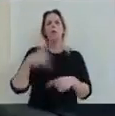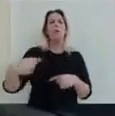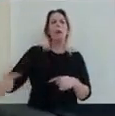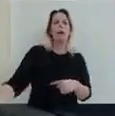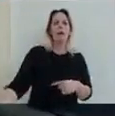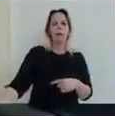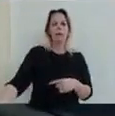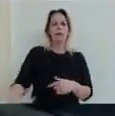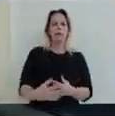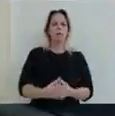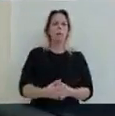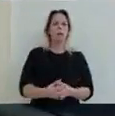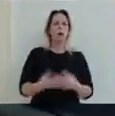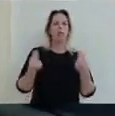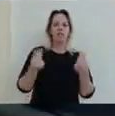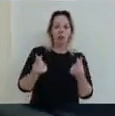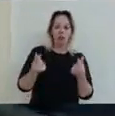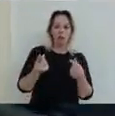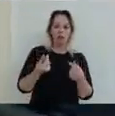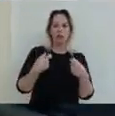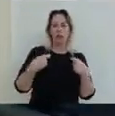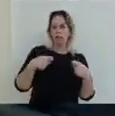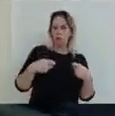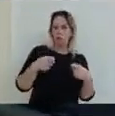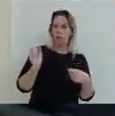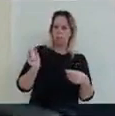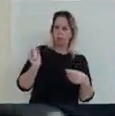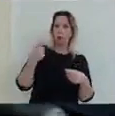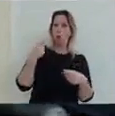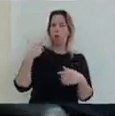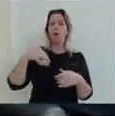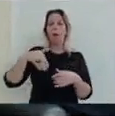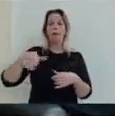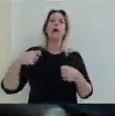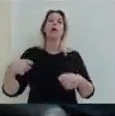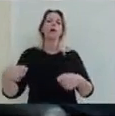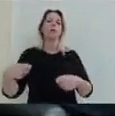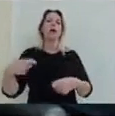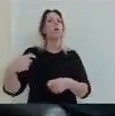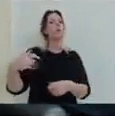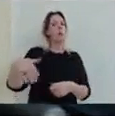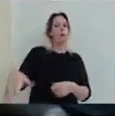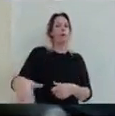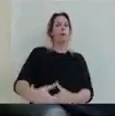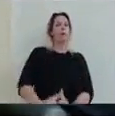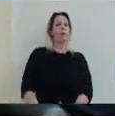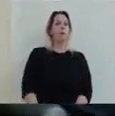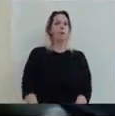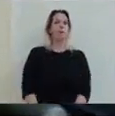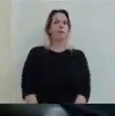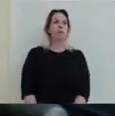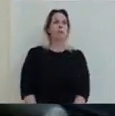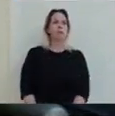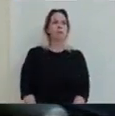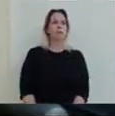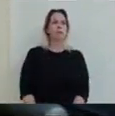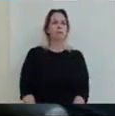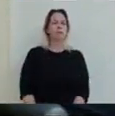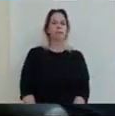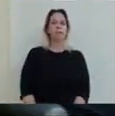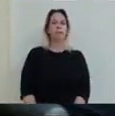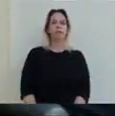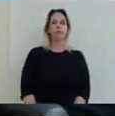gastos, pero dichos gastos, dicho monto, la primer partida que manda Nación, le manda a la